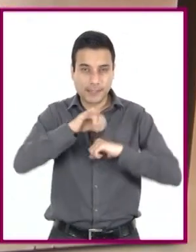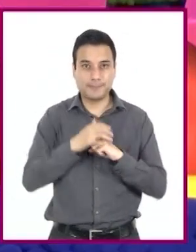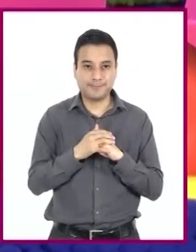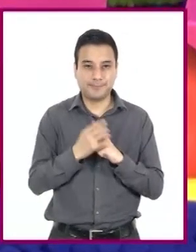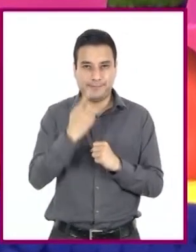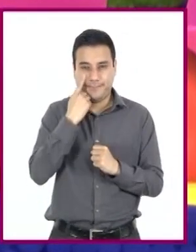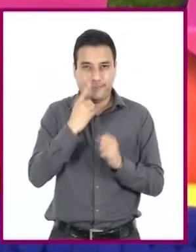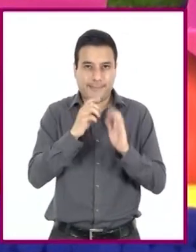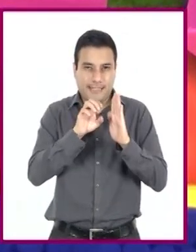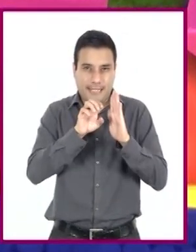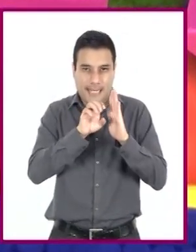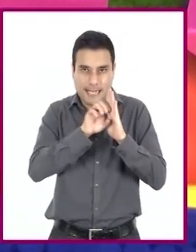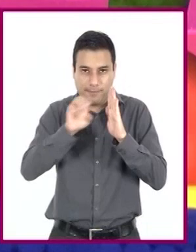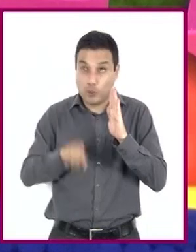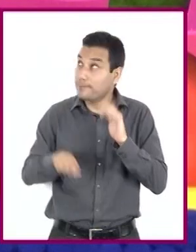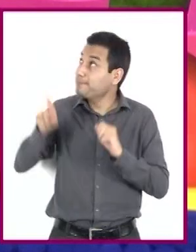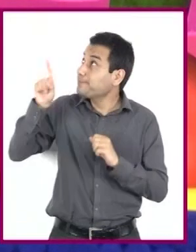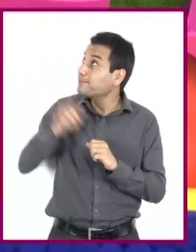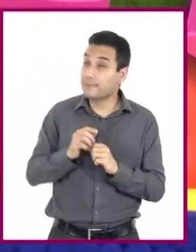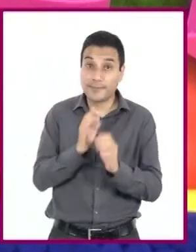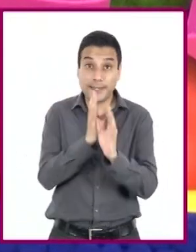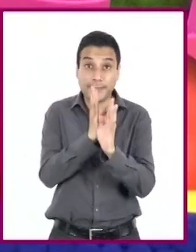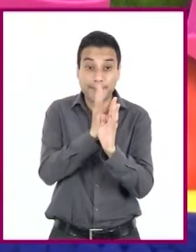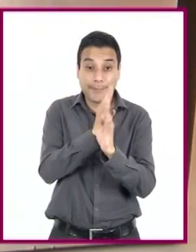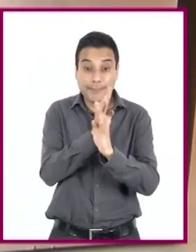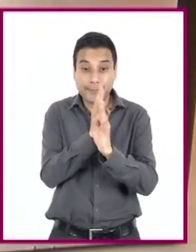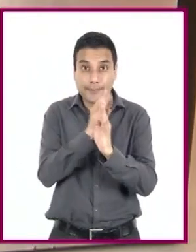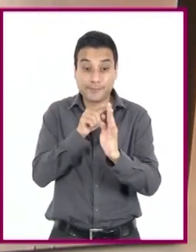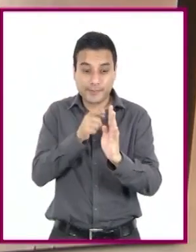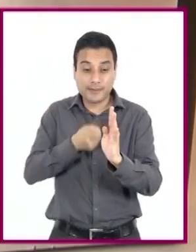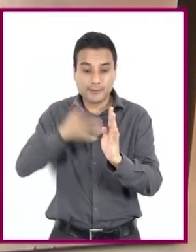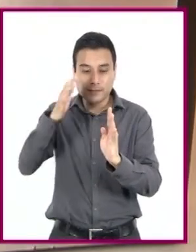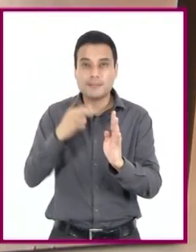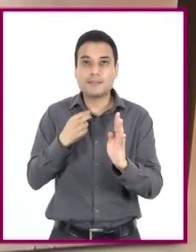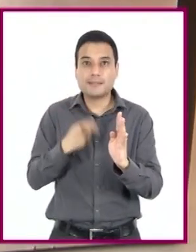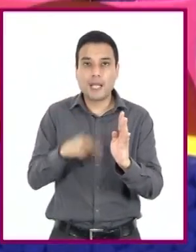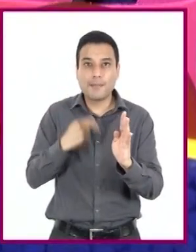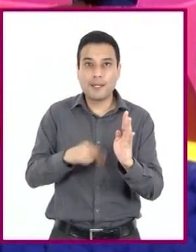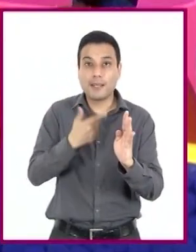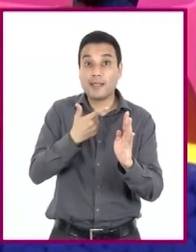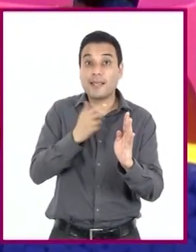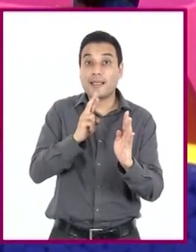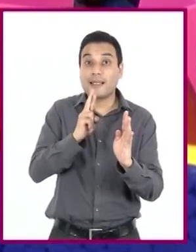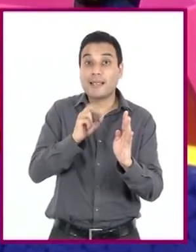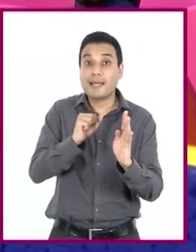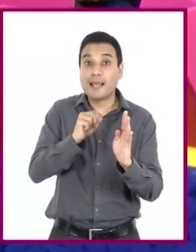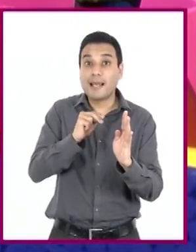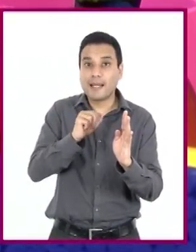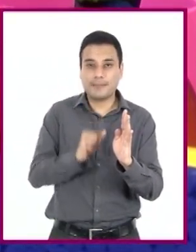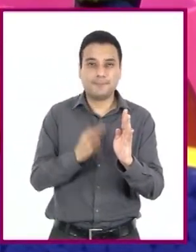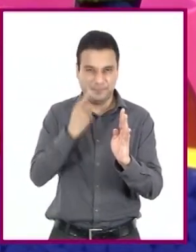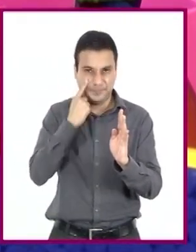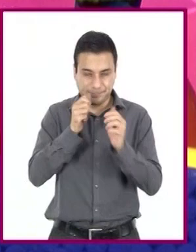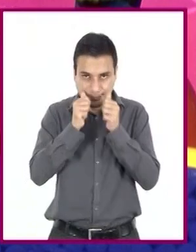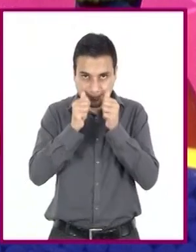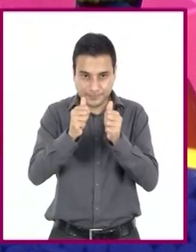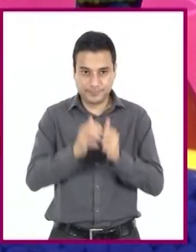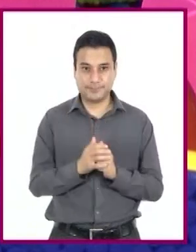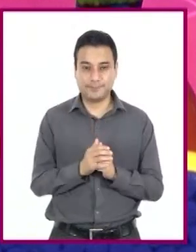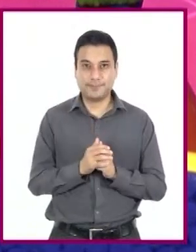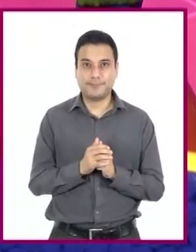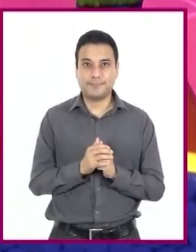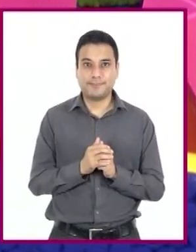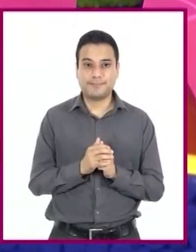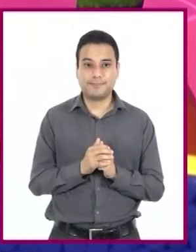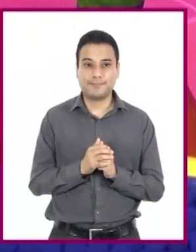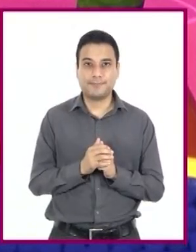tilacoides apilados forman las granas. Ahora observen con atención. Si ponen los